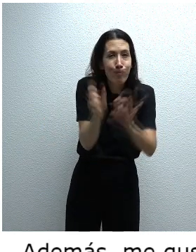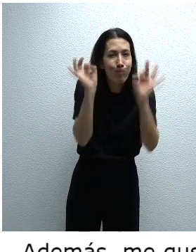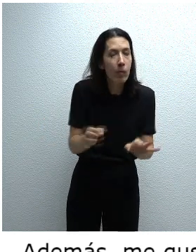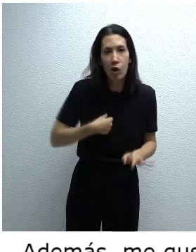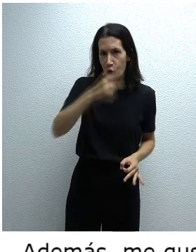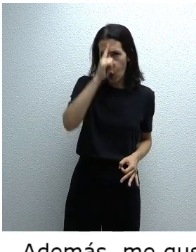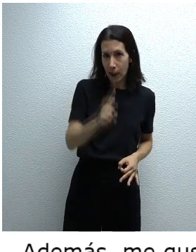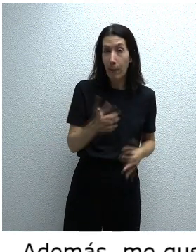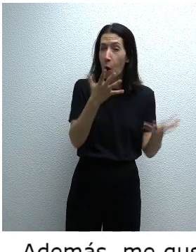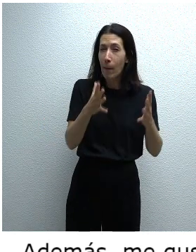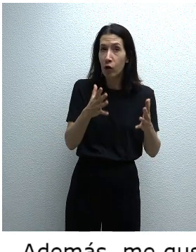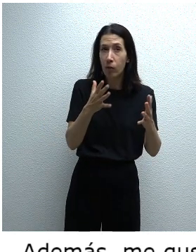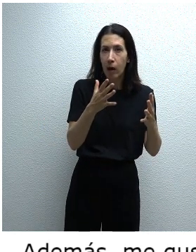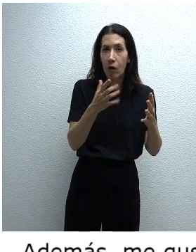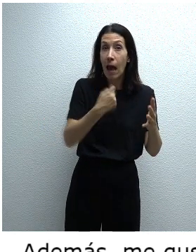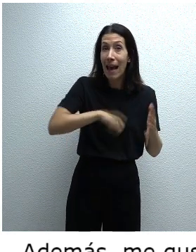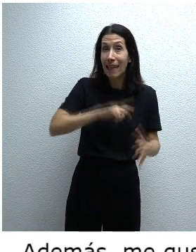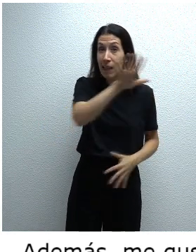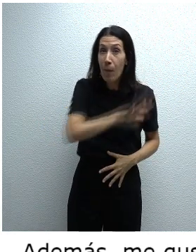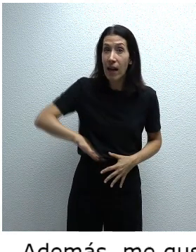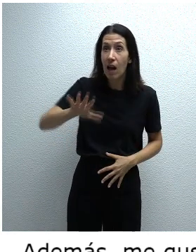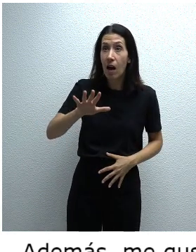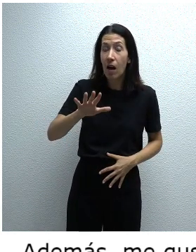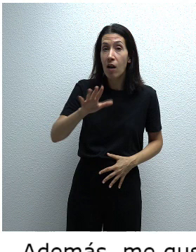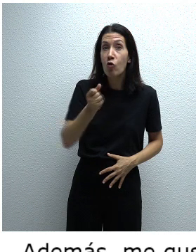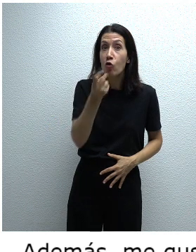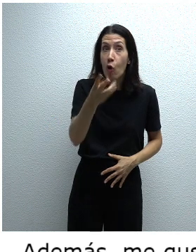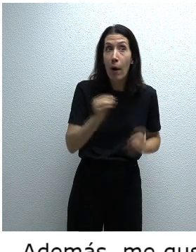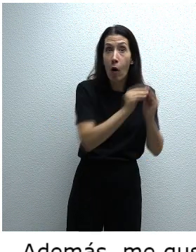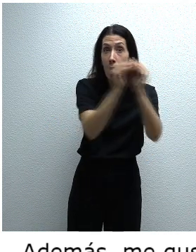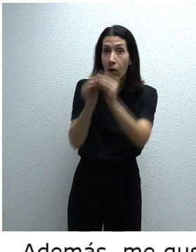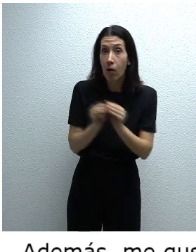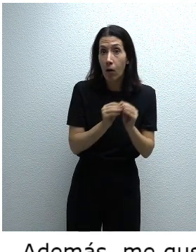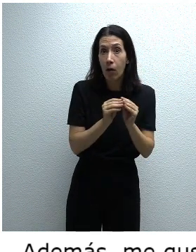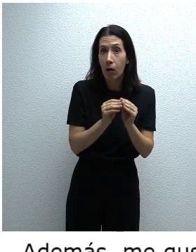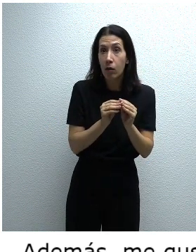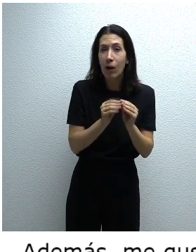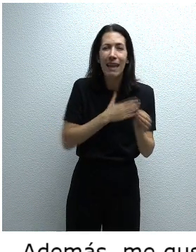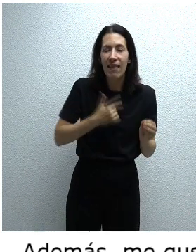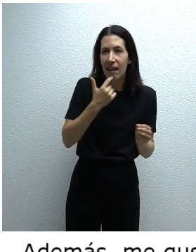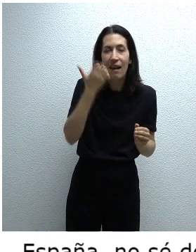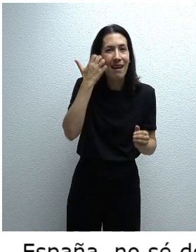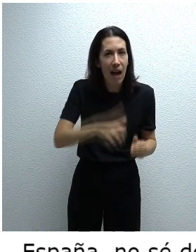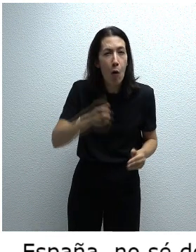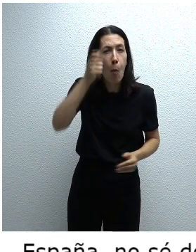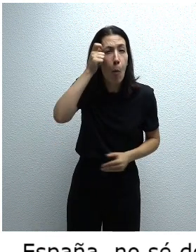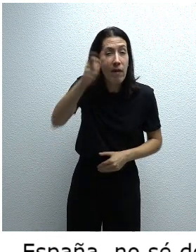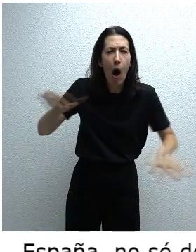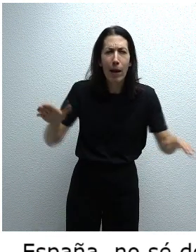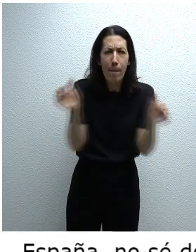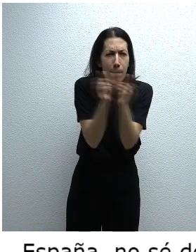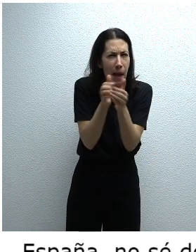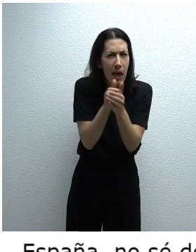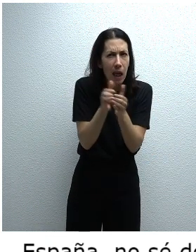una dispersión geográfica enorme. Quiero decir, es raro el pueblo, por pequeño que sea y por apartado que esté, que no